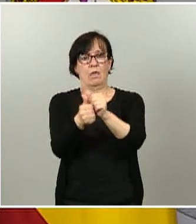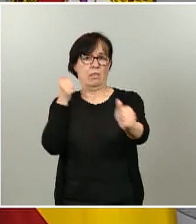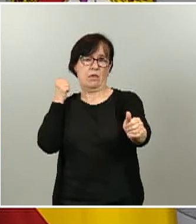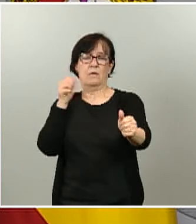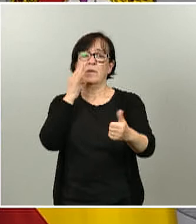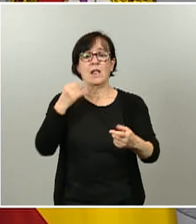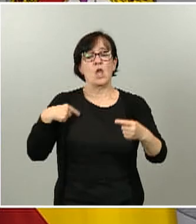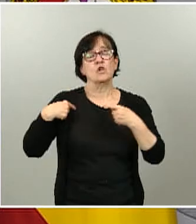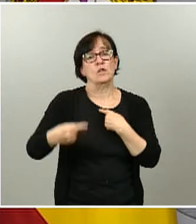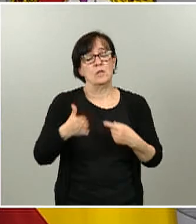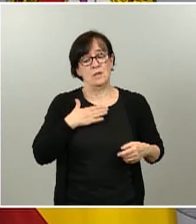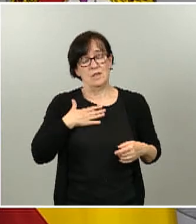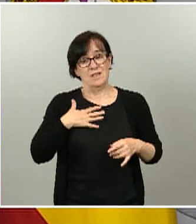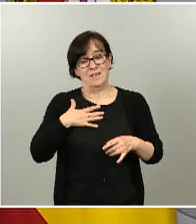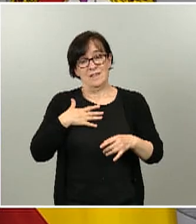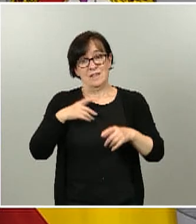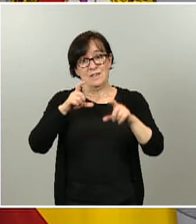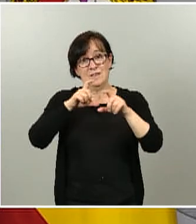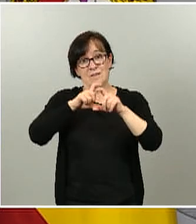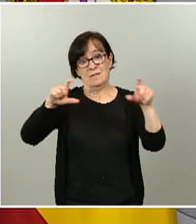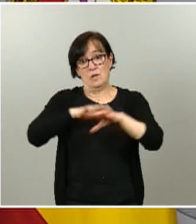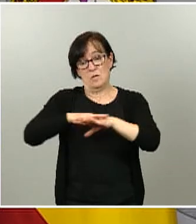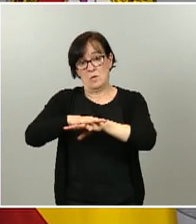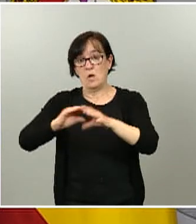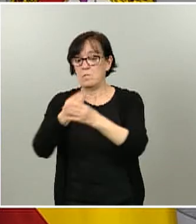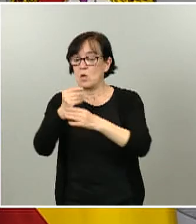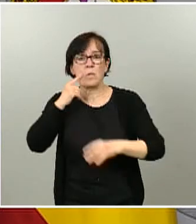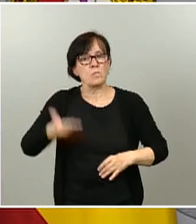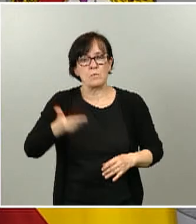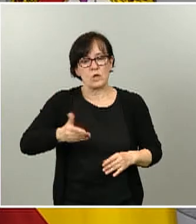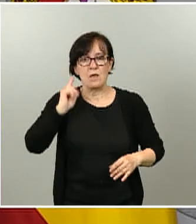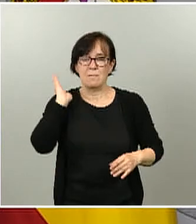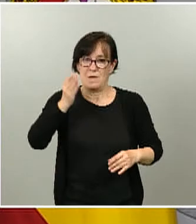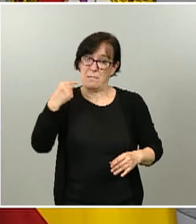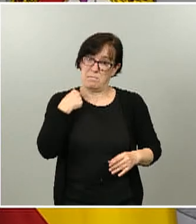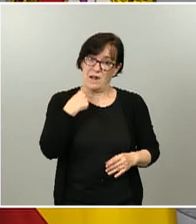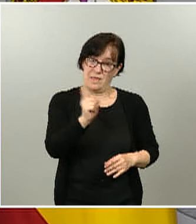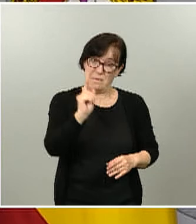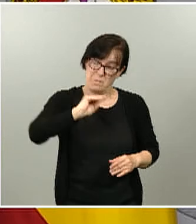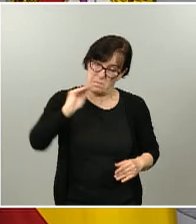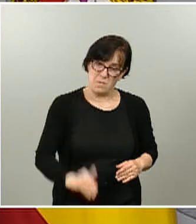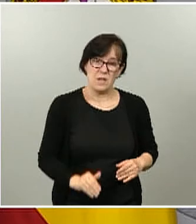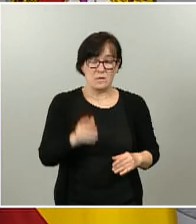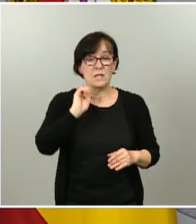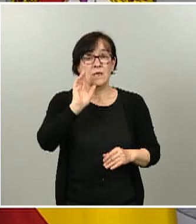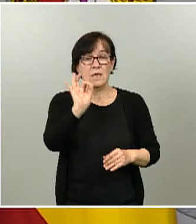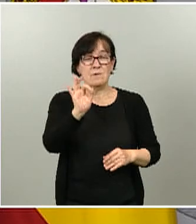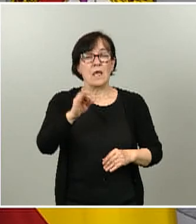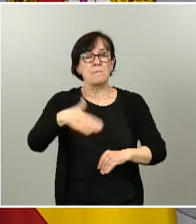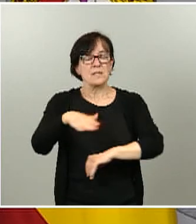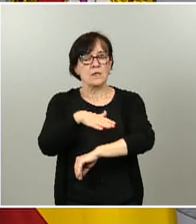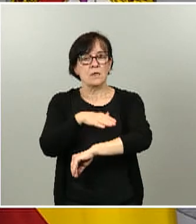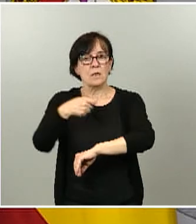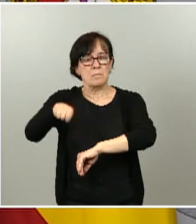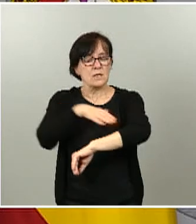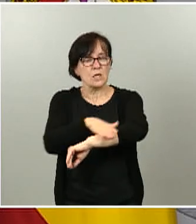nuestro tejido productivo, muy importantes, fueran lo menor posible. Y también es verdad que el presidente del Gobierno ha transmitido que va a haber un funeral